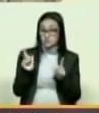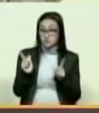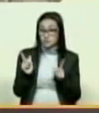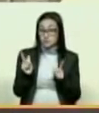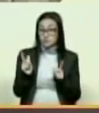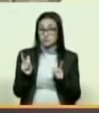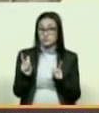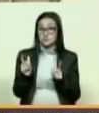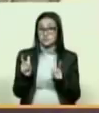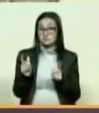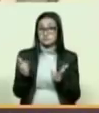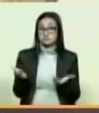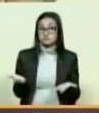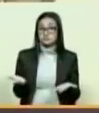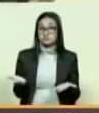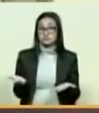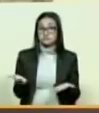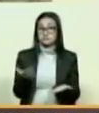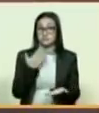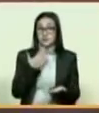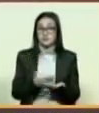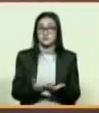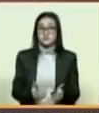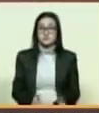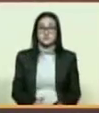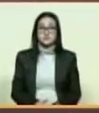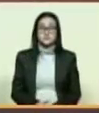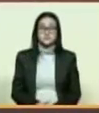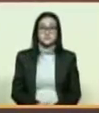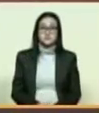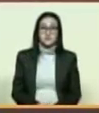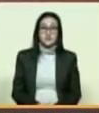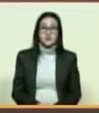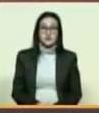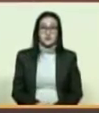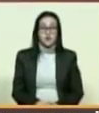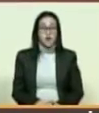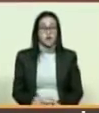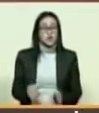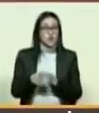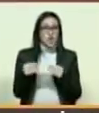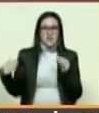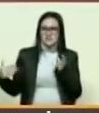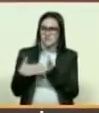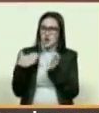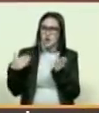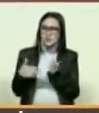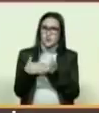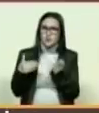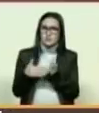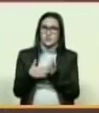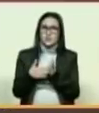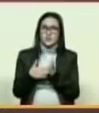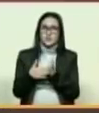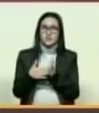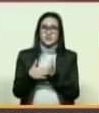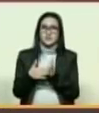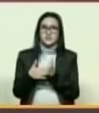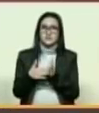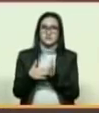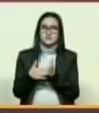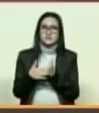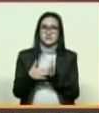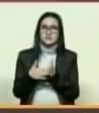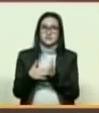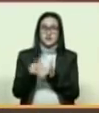acción? Gracias. Fíjese, todas las amenazas que ha podido proferir la administración de